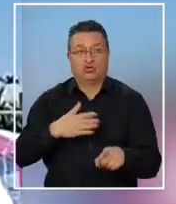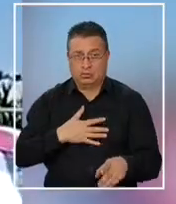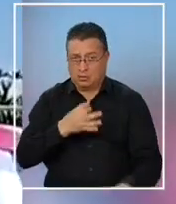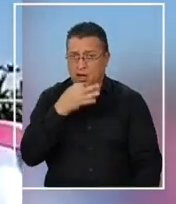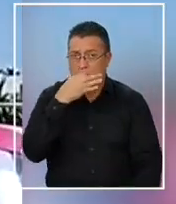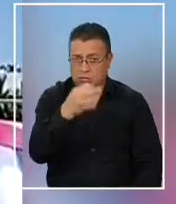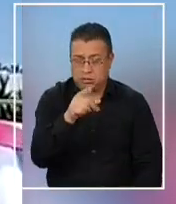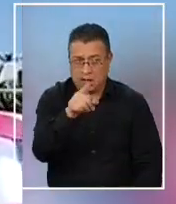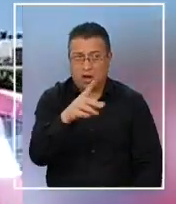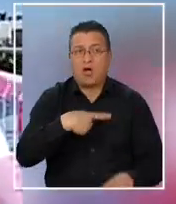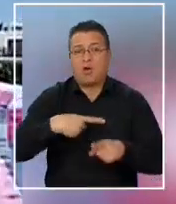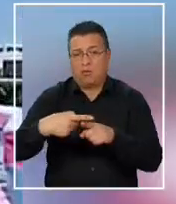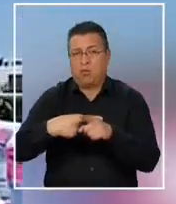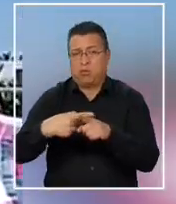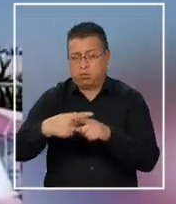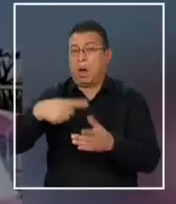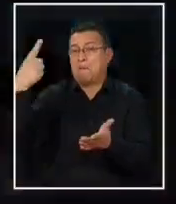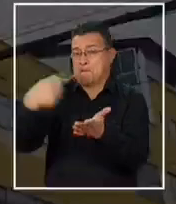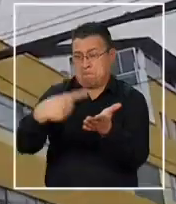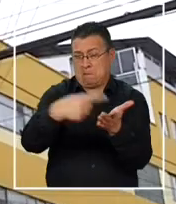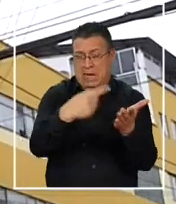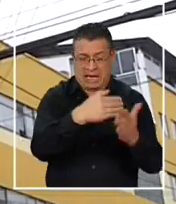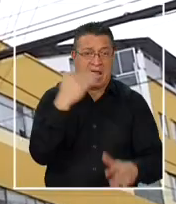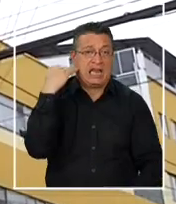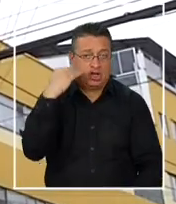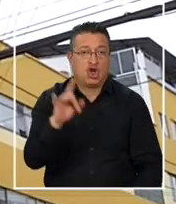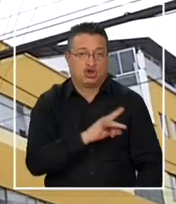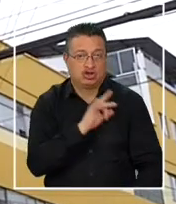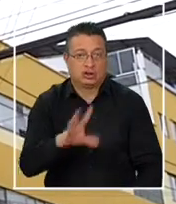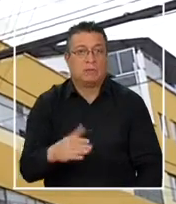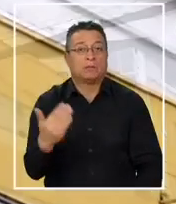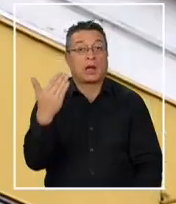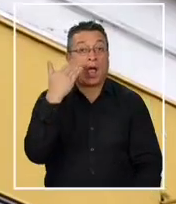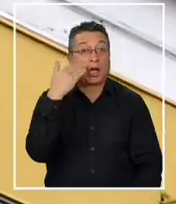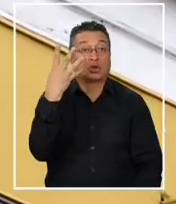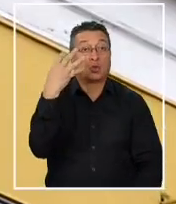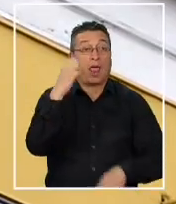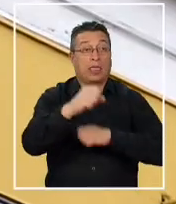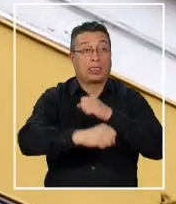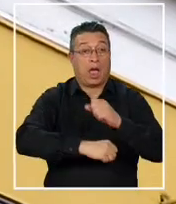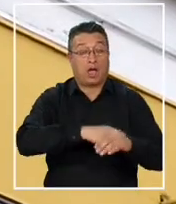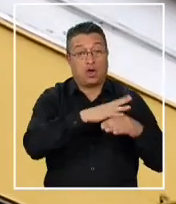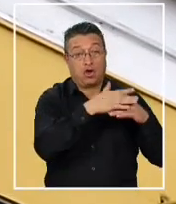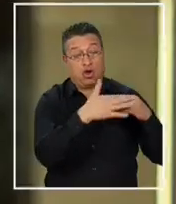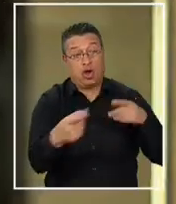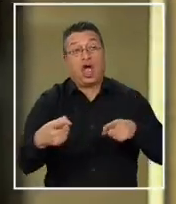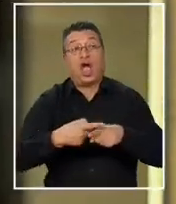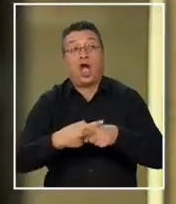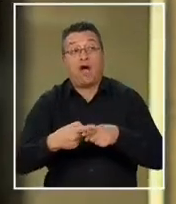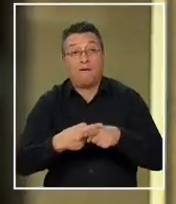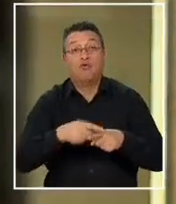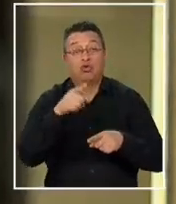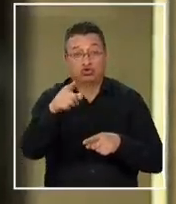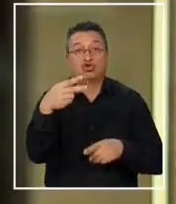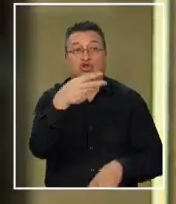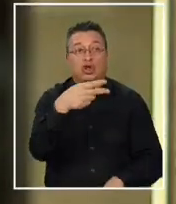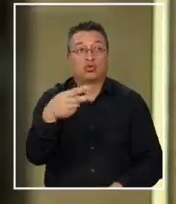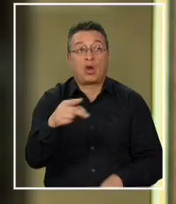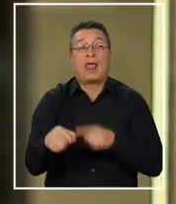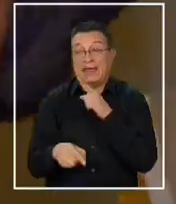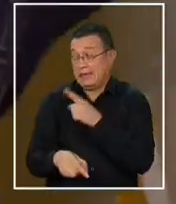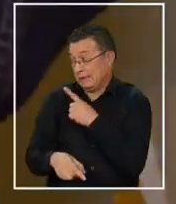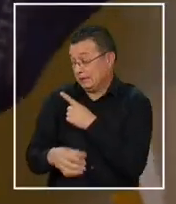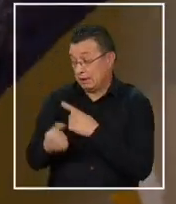muy seriamente, él tiene que haber abusado a miles de niños en Chile. Casi 40 años han pasado desde el abuso sexual del que Pablo Franzani,